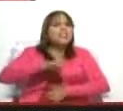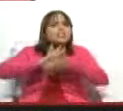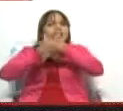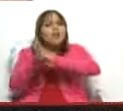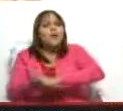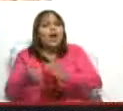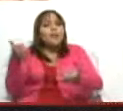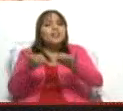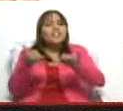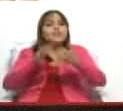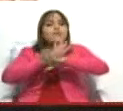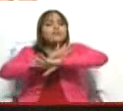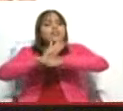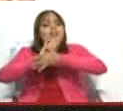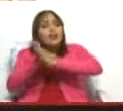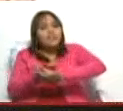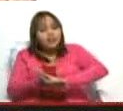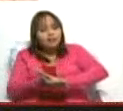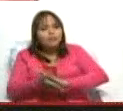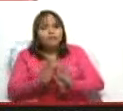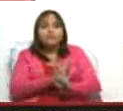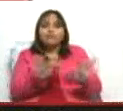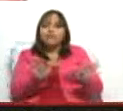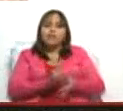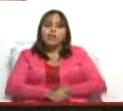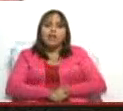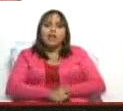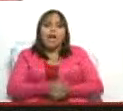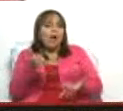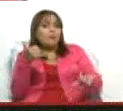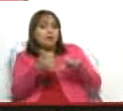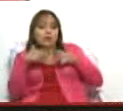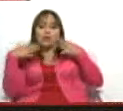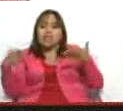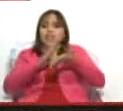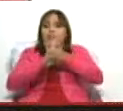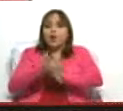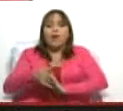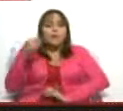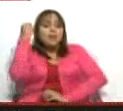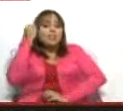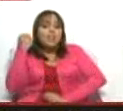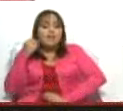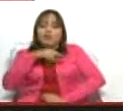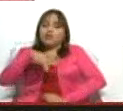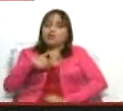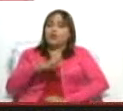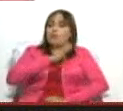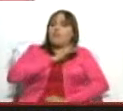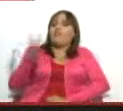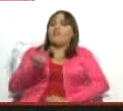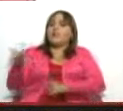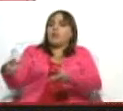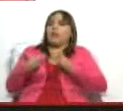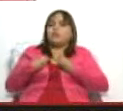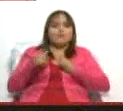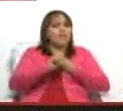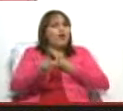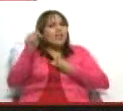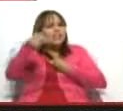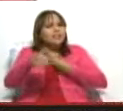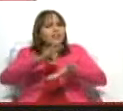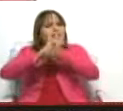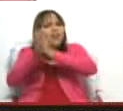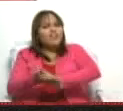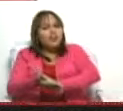apellidos se acabaron. Los apellidotes se acabaron. Los que se creían los dueños y amos del Valle se acabaron. Aquí los dueños y